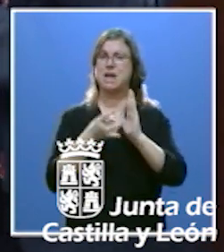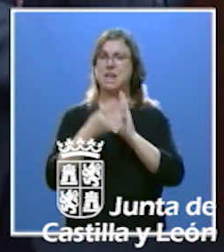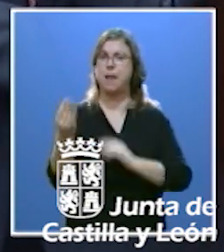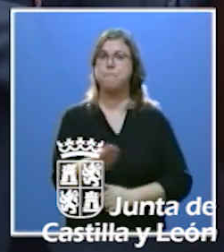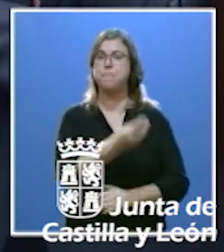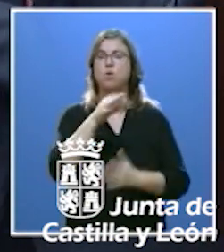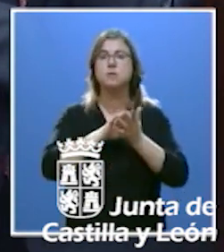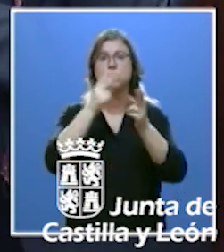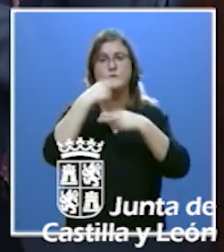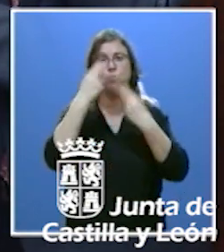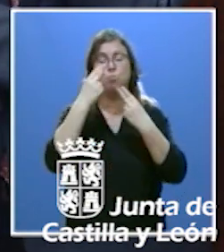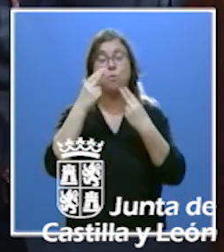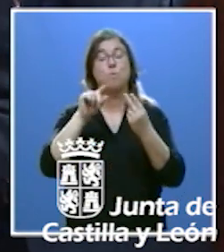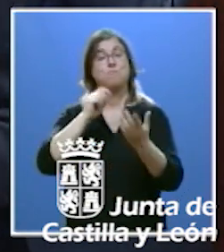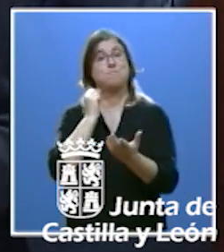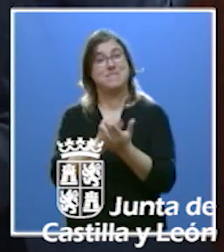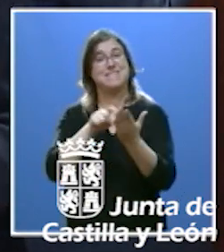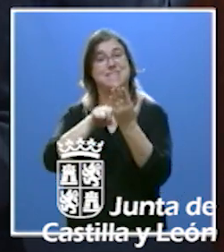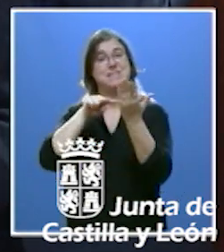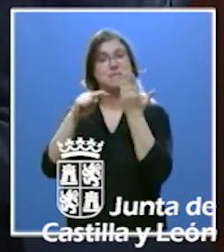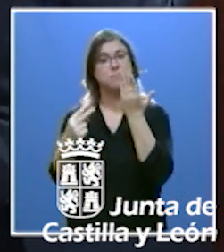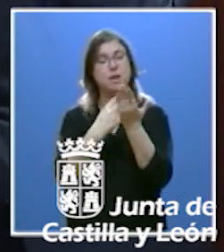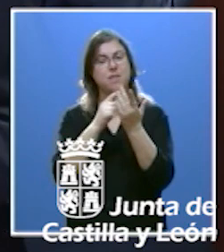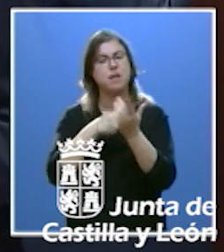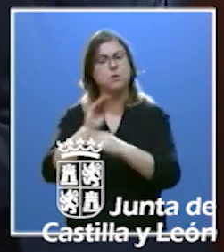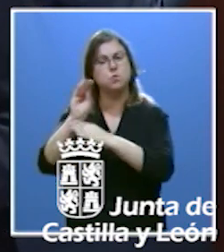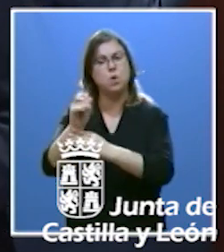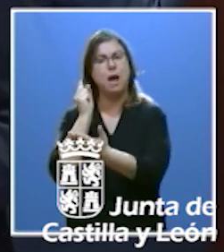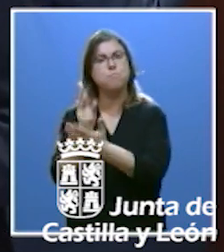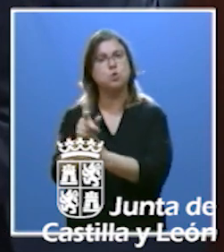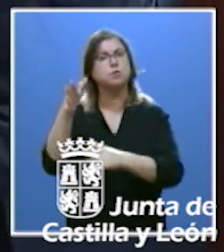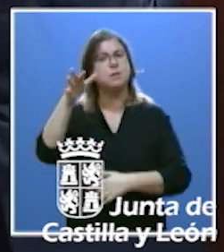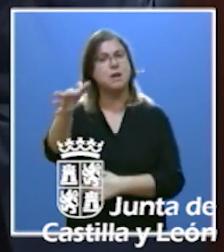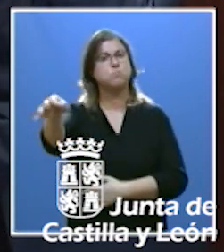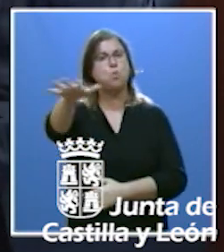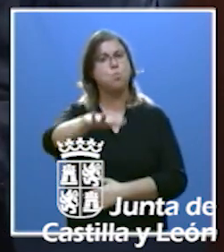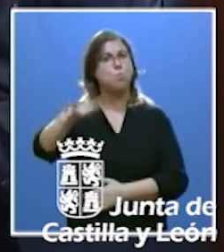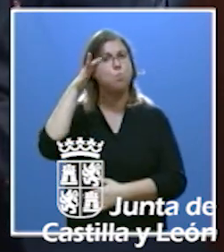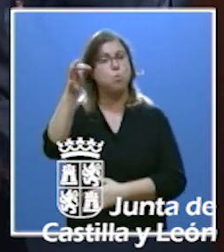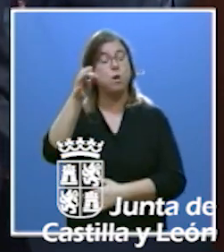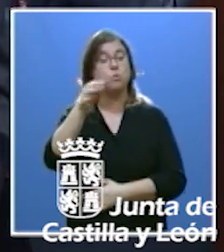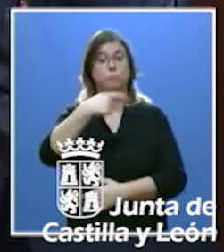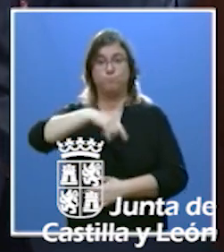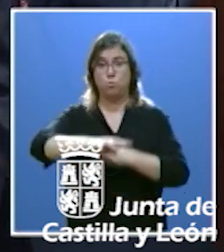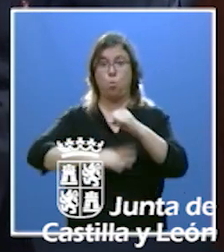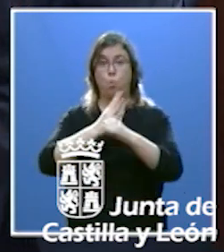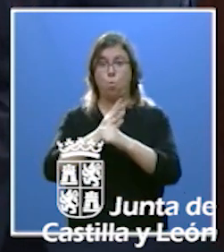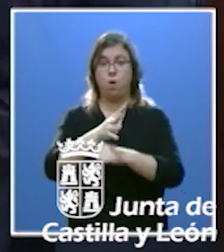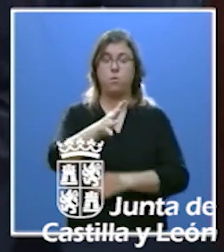la transparencia y la apuesta por el mundo rural. Ese será su mapa de actuación para los próximos